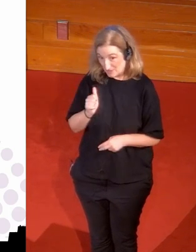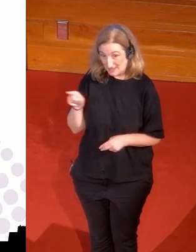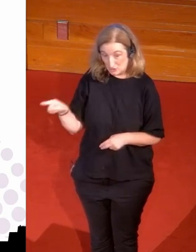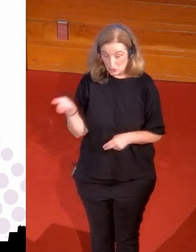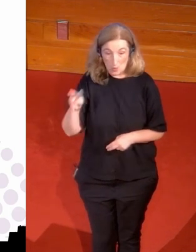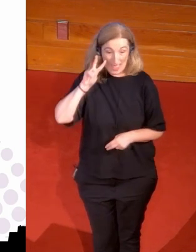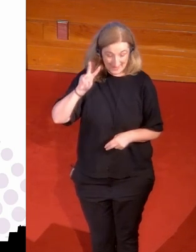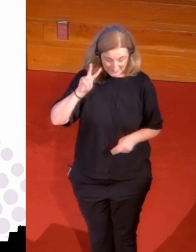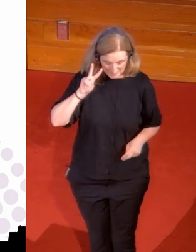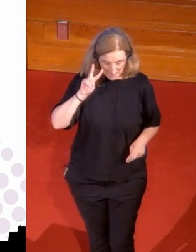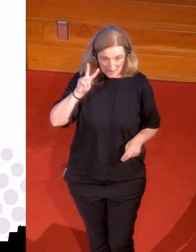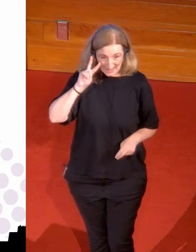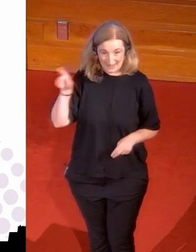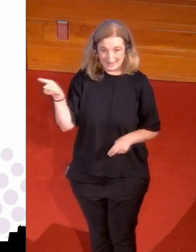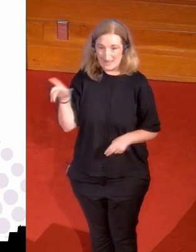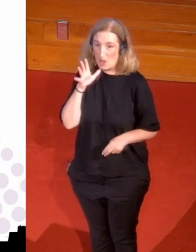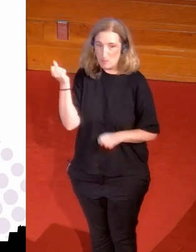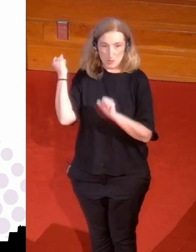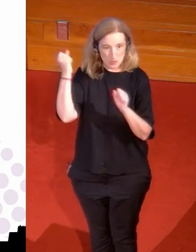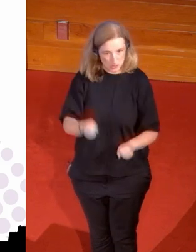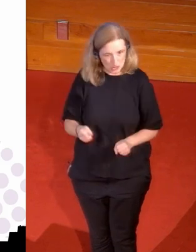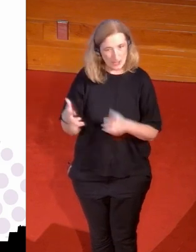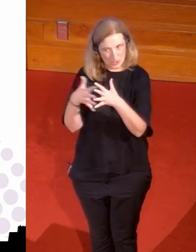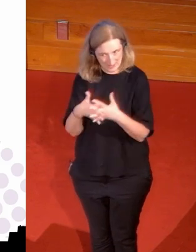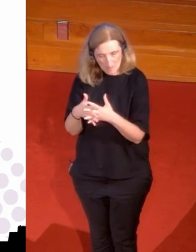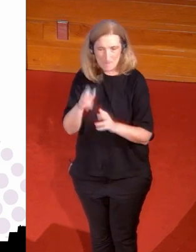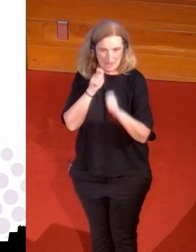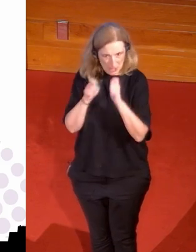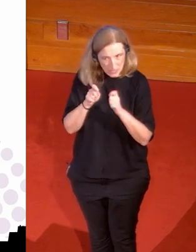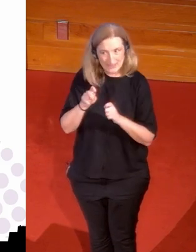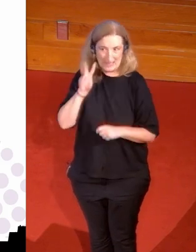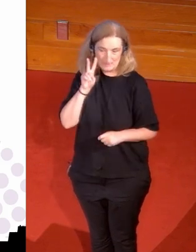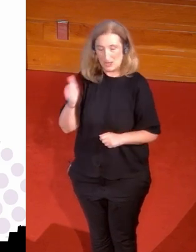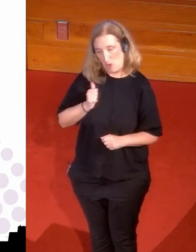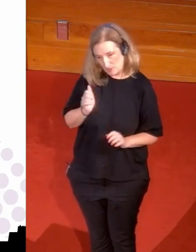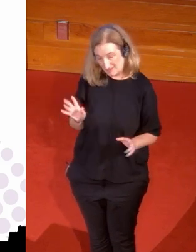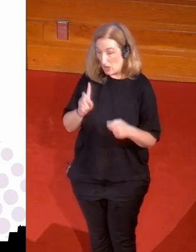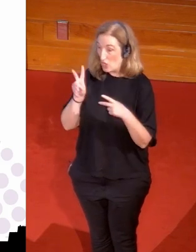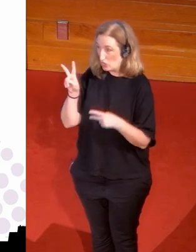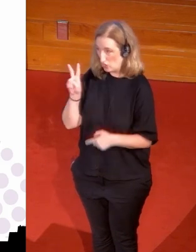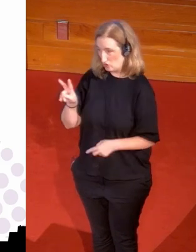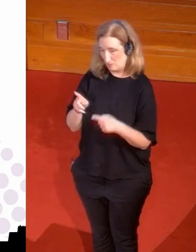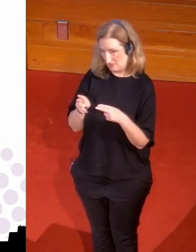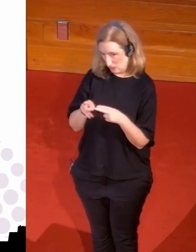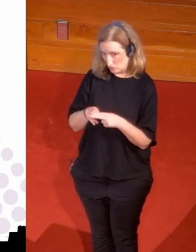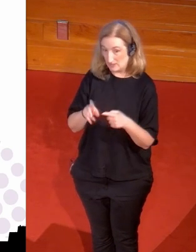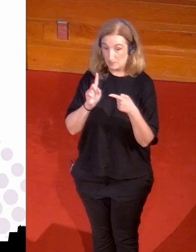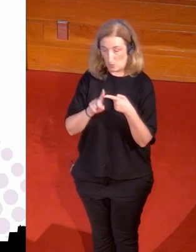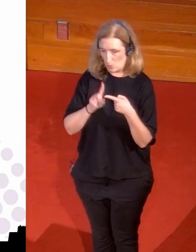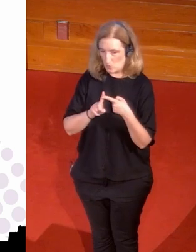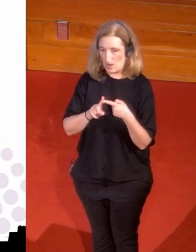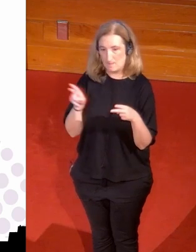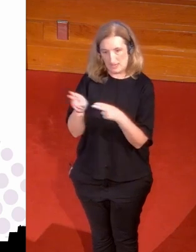tanto de experta por haber estado tantos años en Estados Unidos como de periodista también en la primera día es usted ha hecho